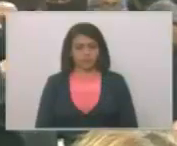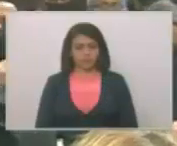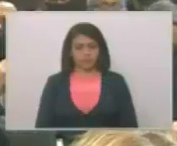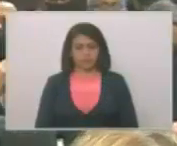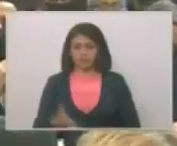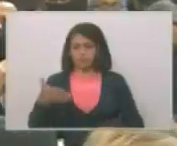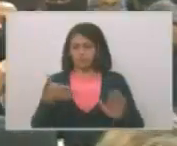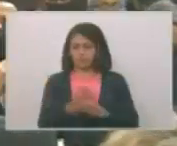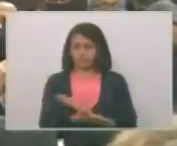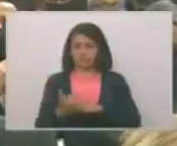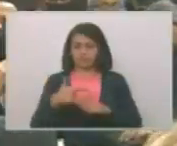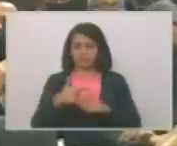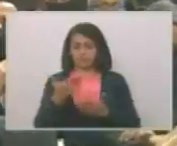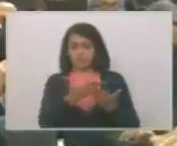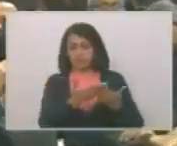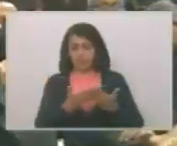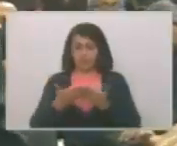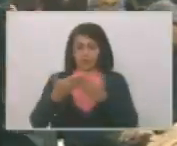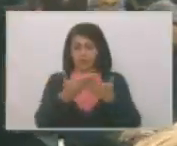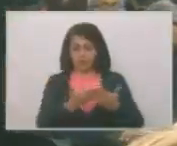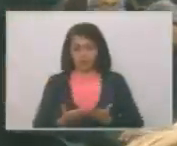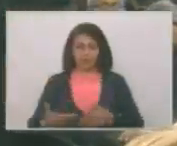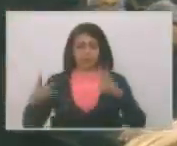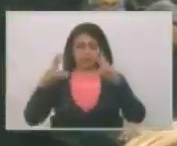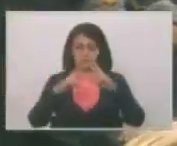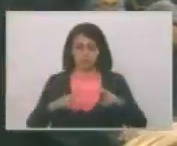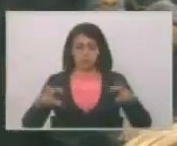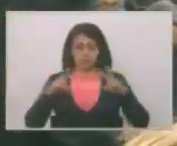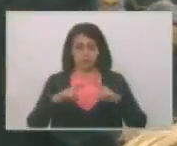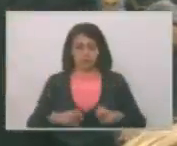relativa pues al estudio e investigación de la